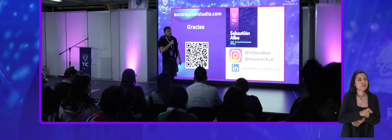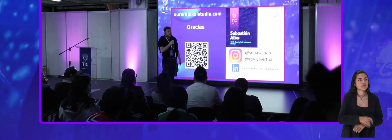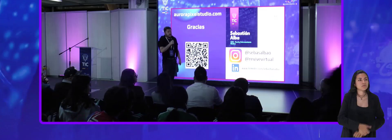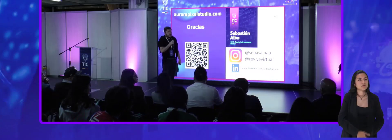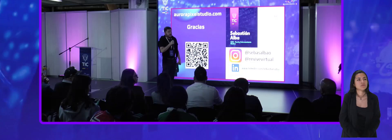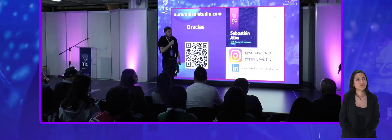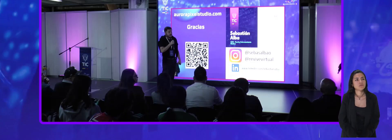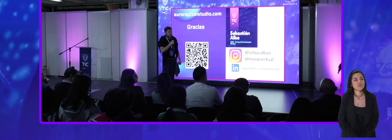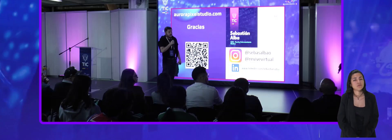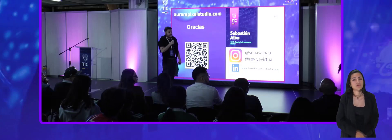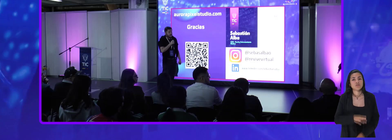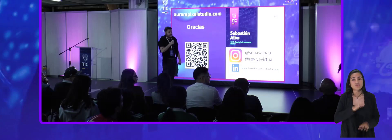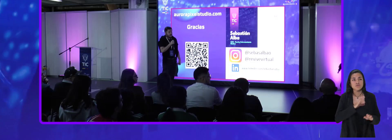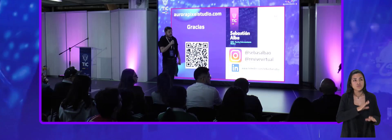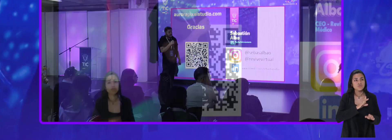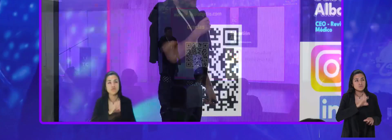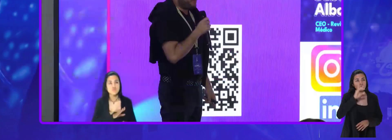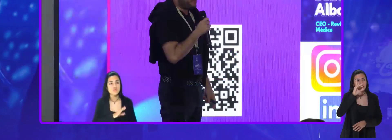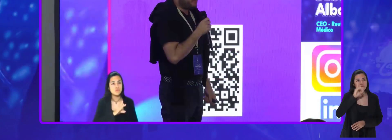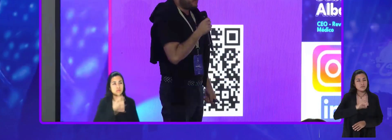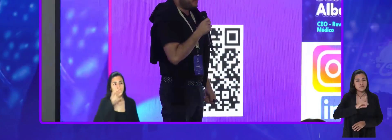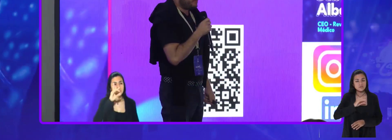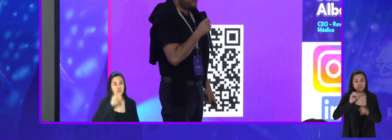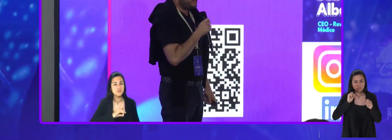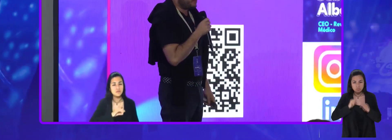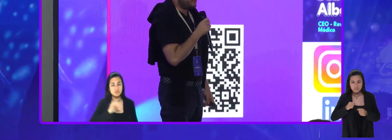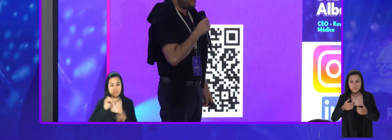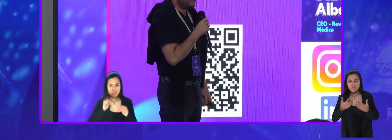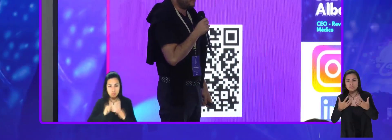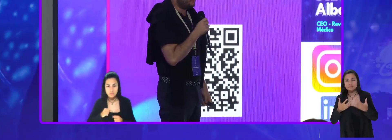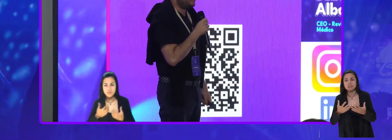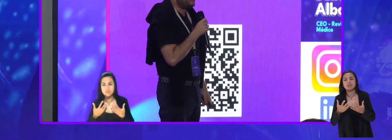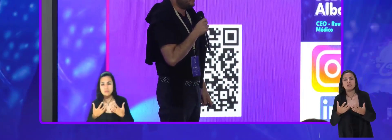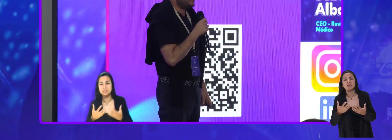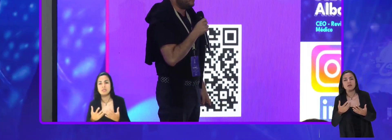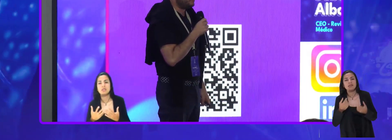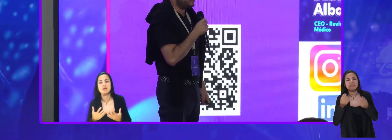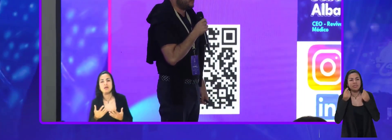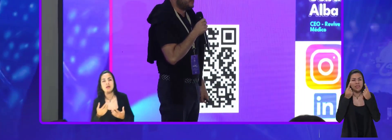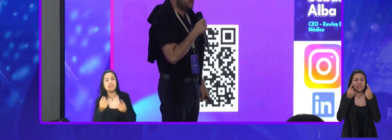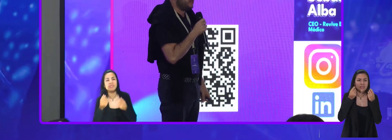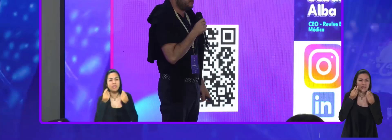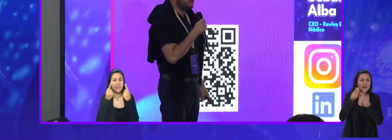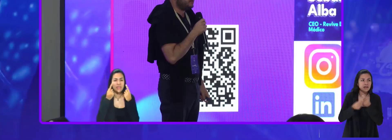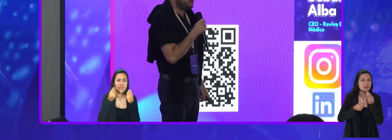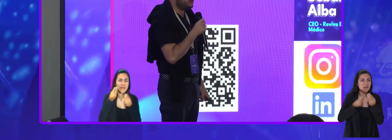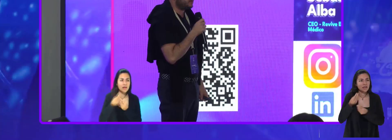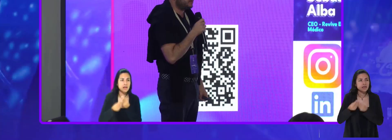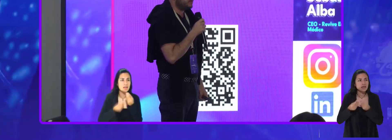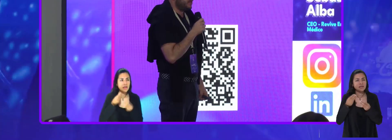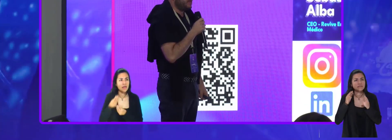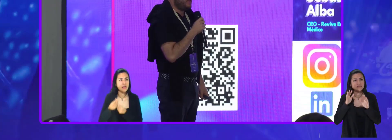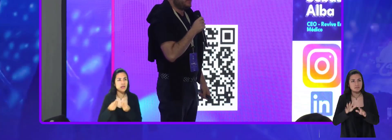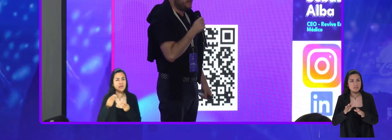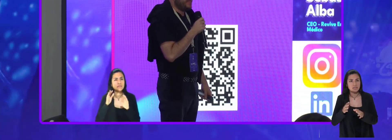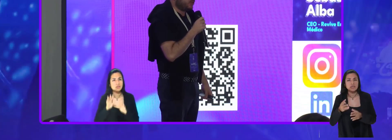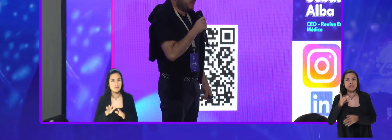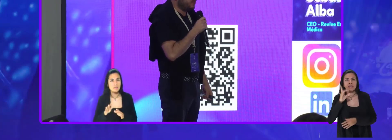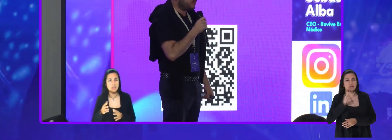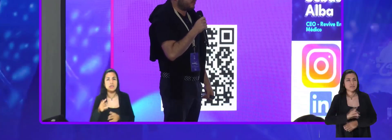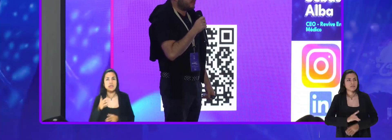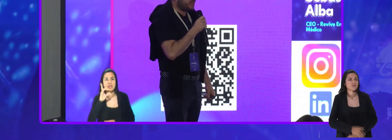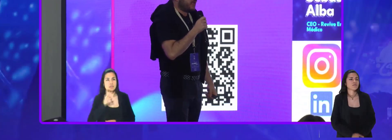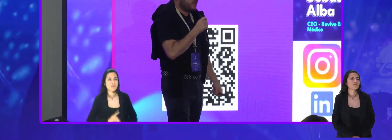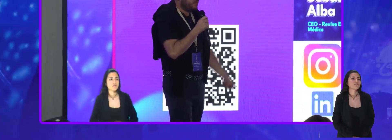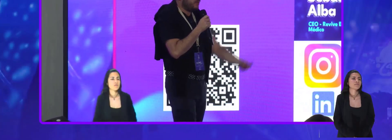y su toma de decisión de quiero medírmele a eso, quiero entender qué me van a hacer y Sí. ahí tomar una decisión. De